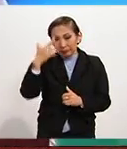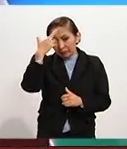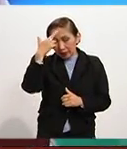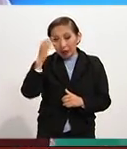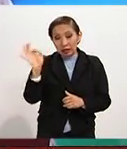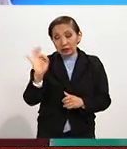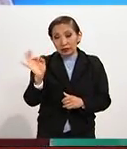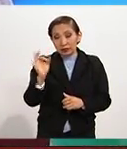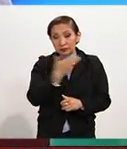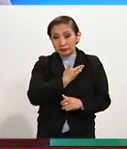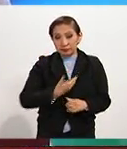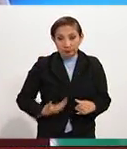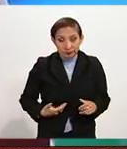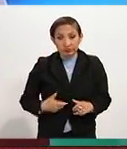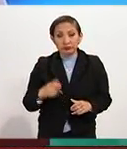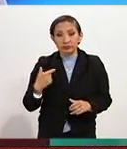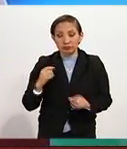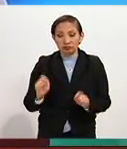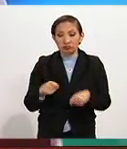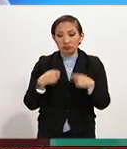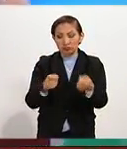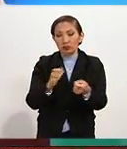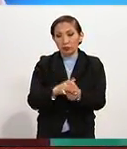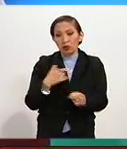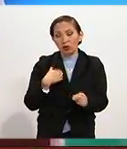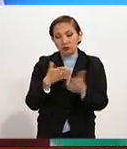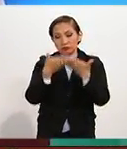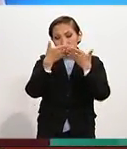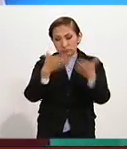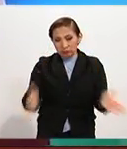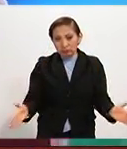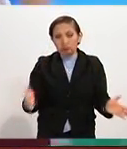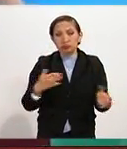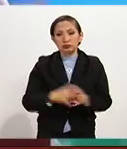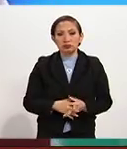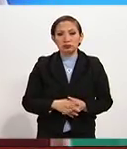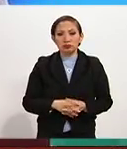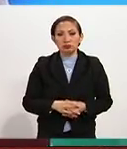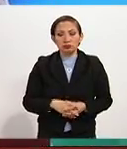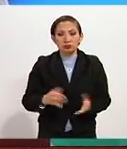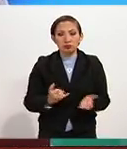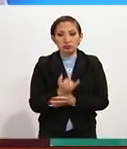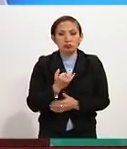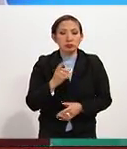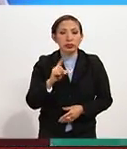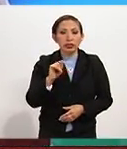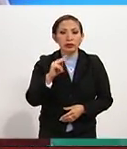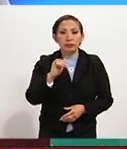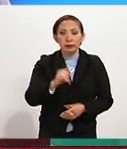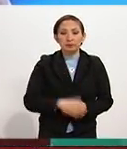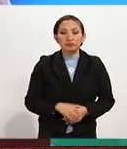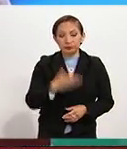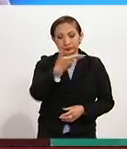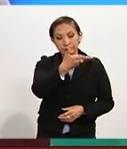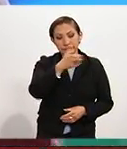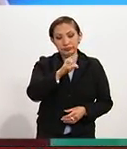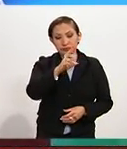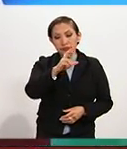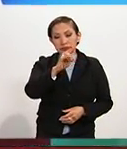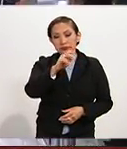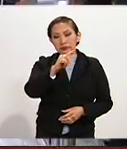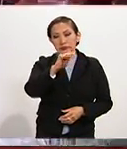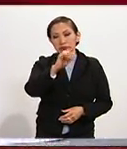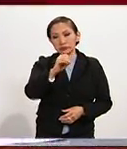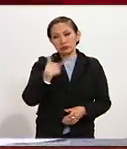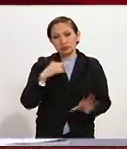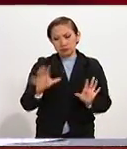en la presidencia justamente por la apertura del juicio político a Dilma Rousseff. Heriberto, supongo que